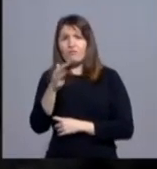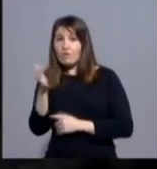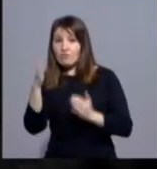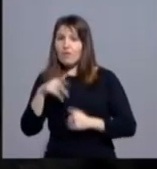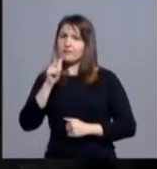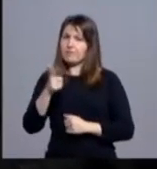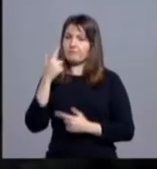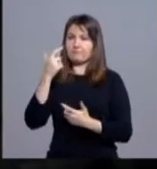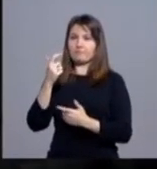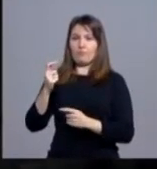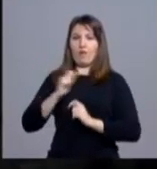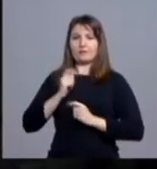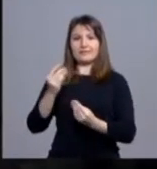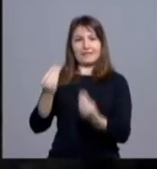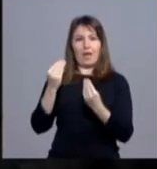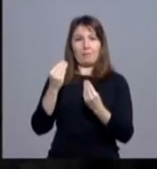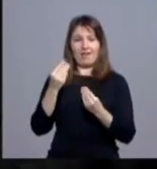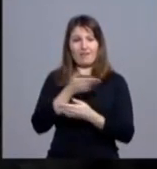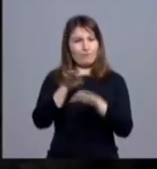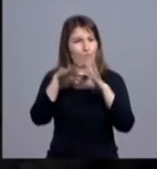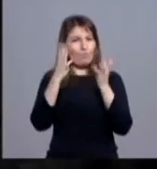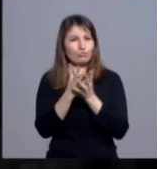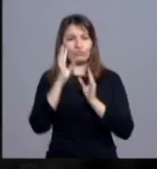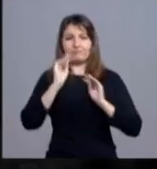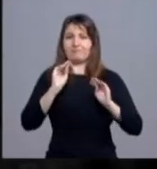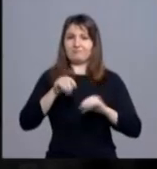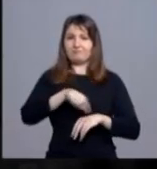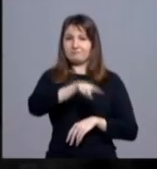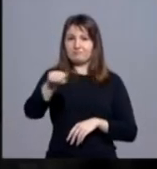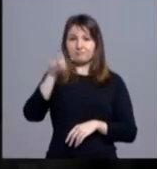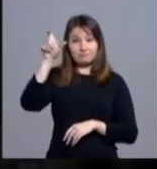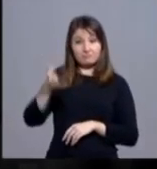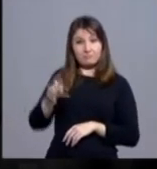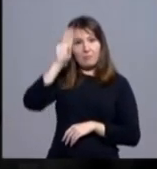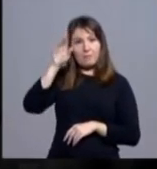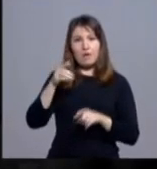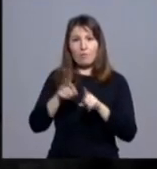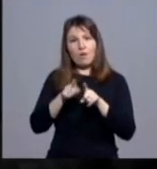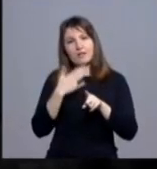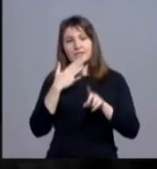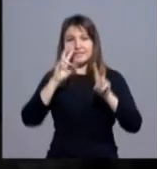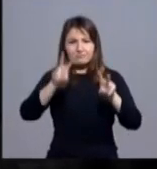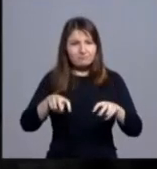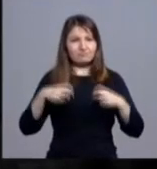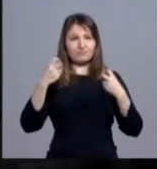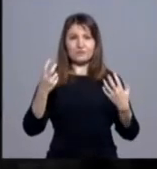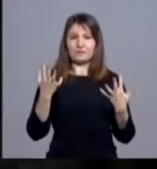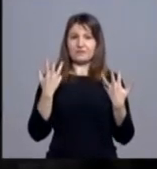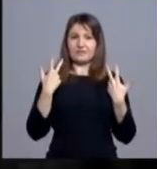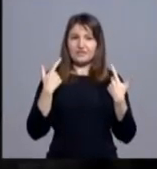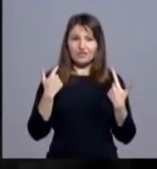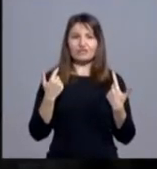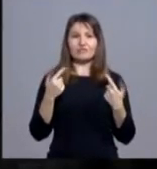creyentes, en general para todo el mundo, una especie de renovación